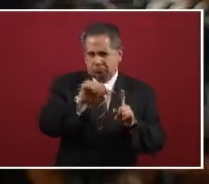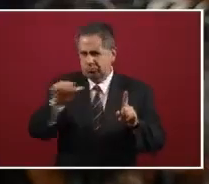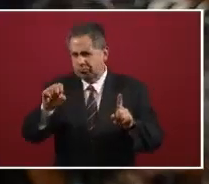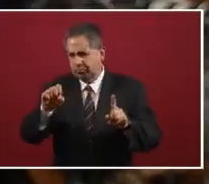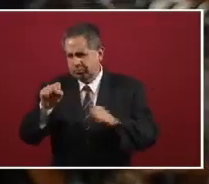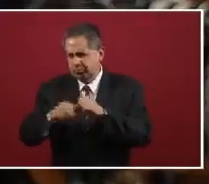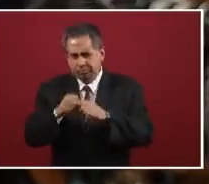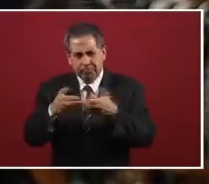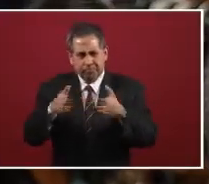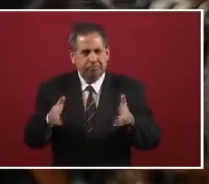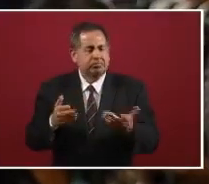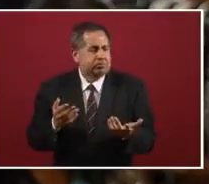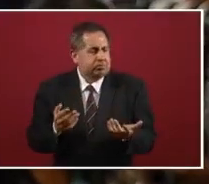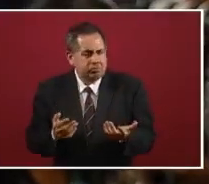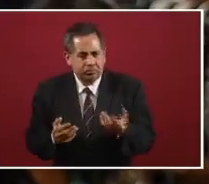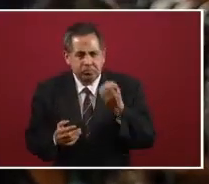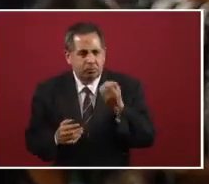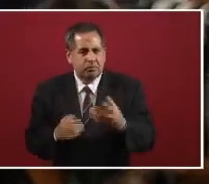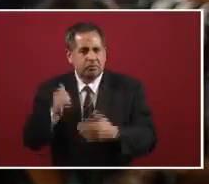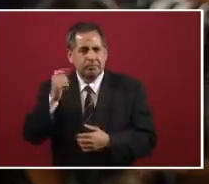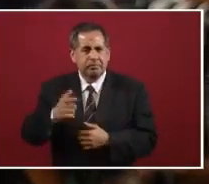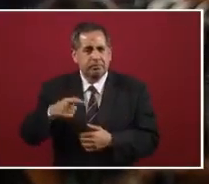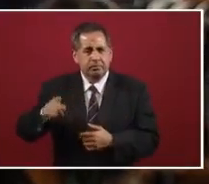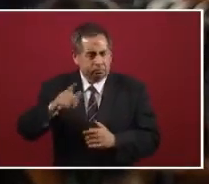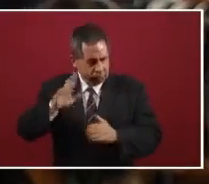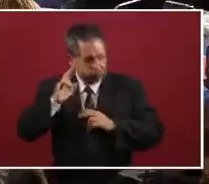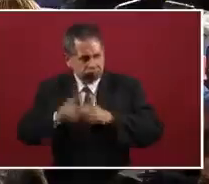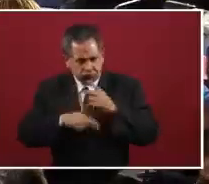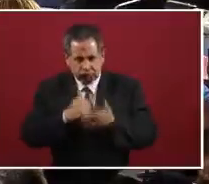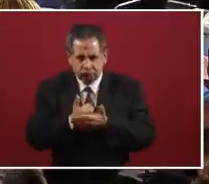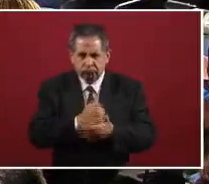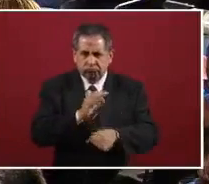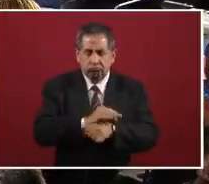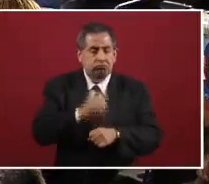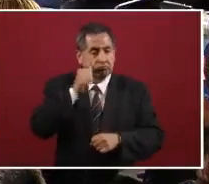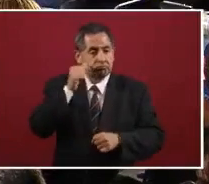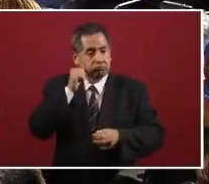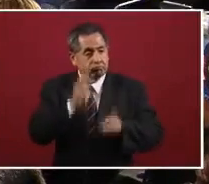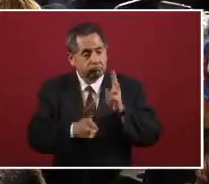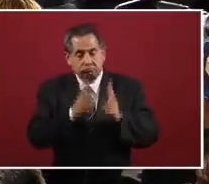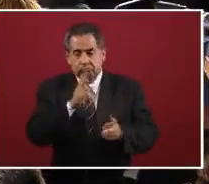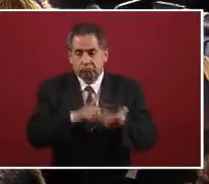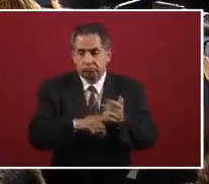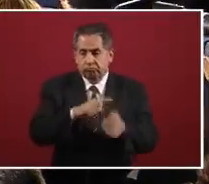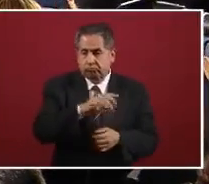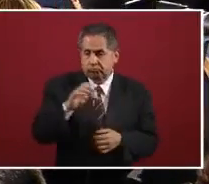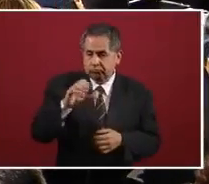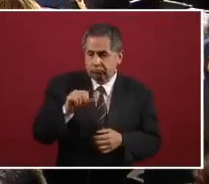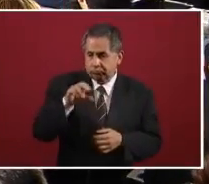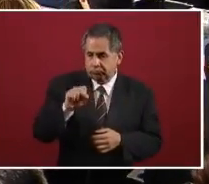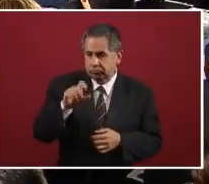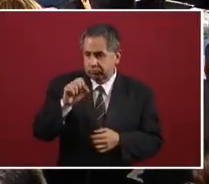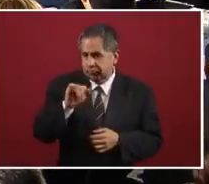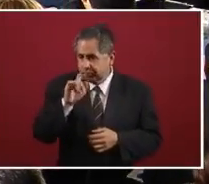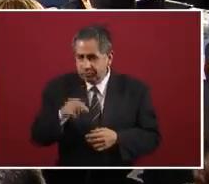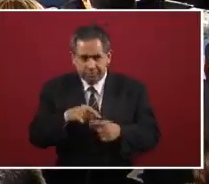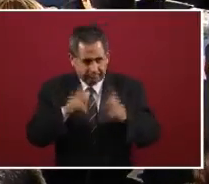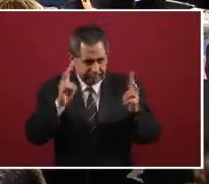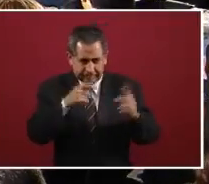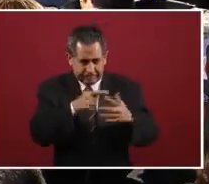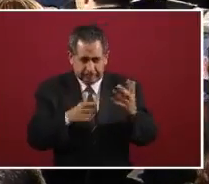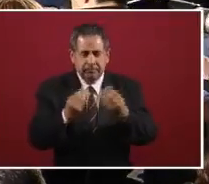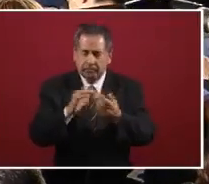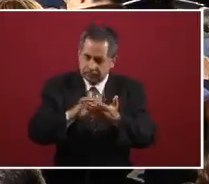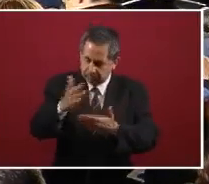60 años? ¿O qué compromiso tiene su gobierno? Ayer que platicó con Carlos Slim, ¿se tocó este tema?